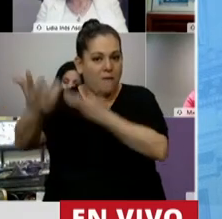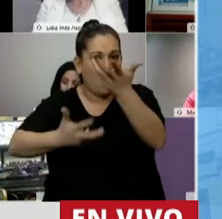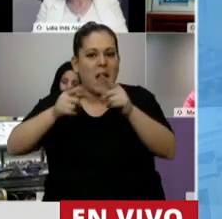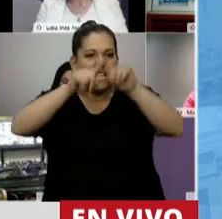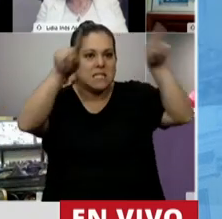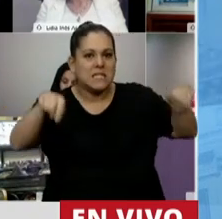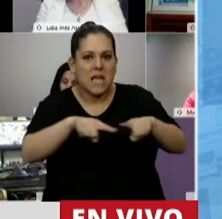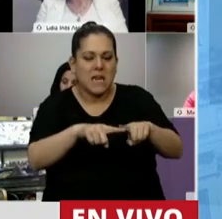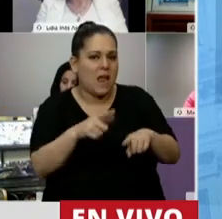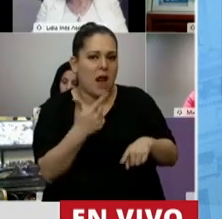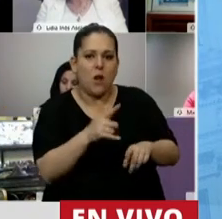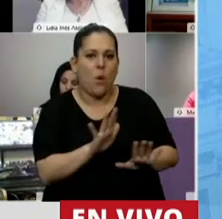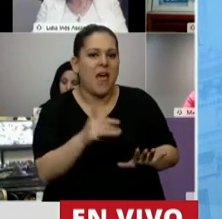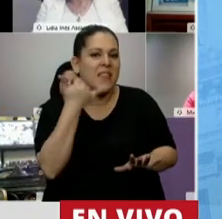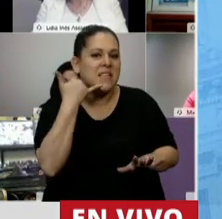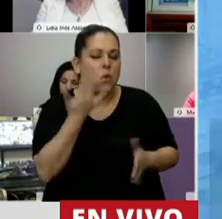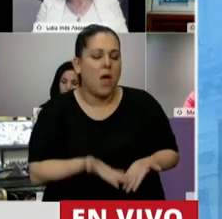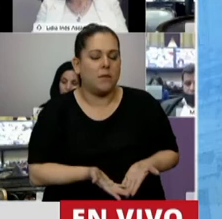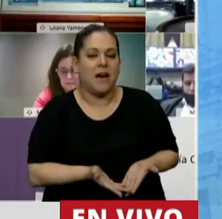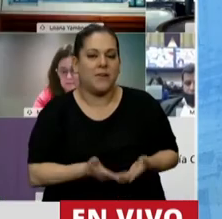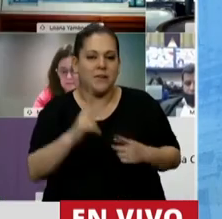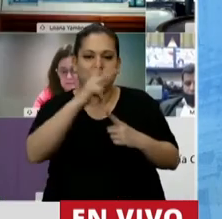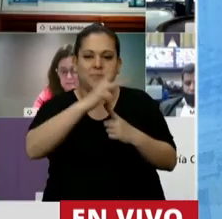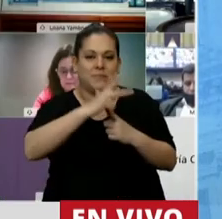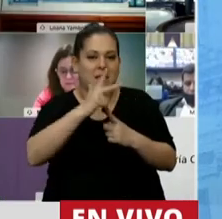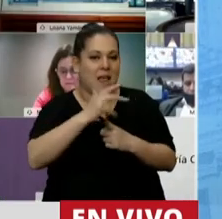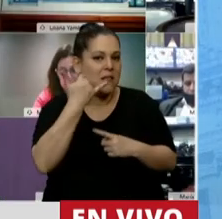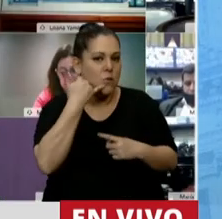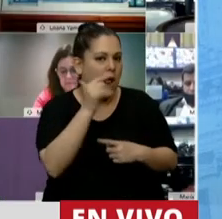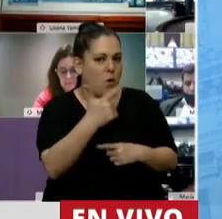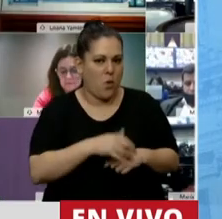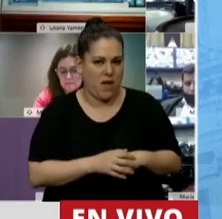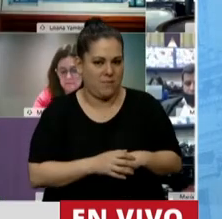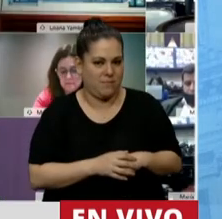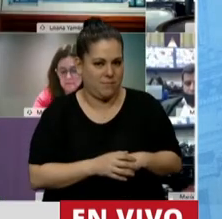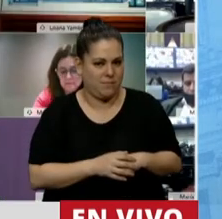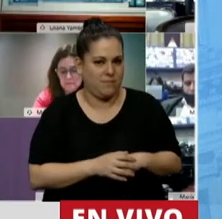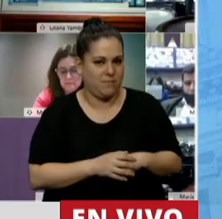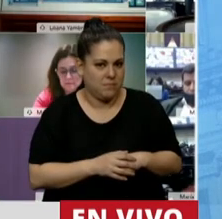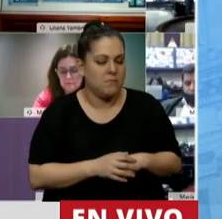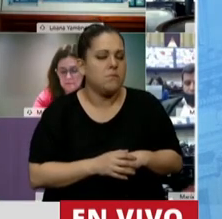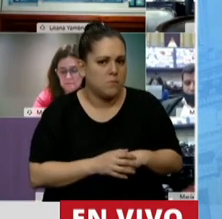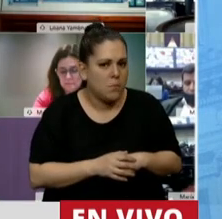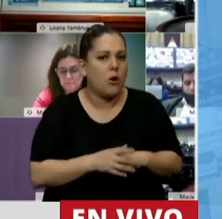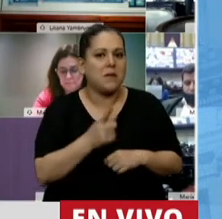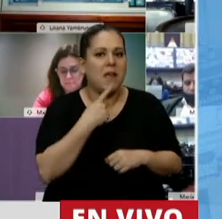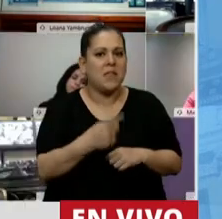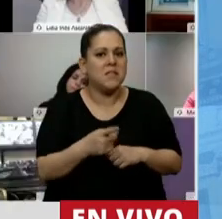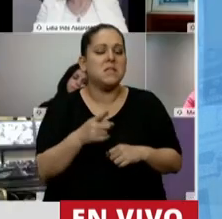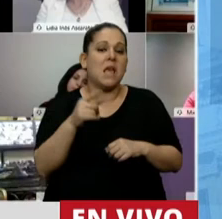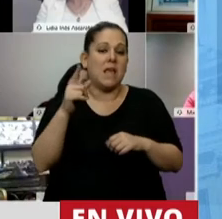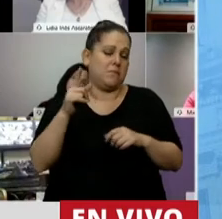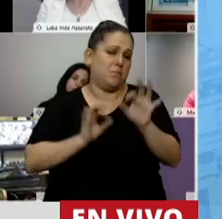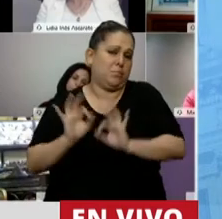señal de celular. Esto pasa en la mayor parte del país, cuando según las privatizaciones de las telefónicas